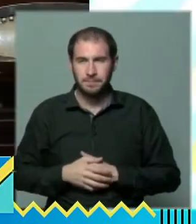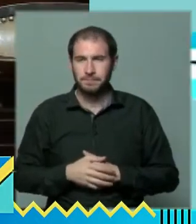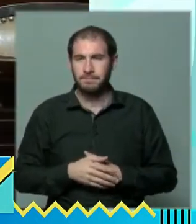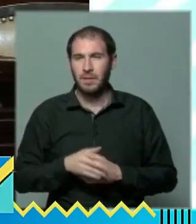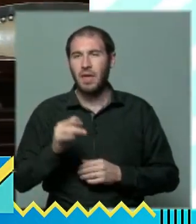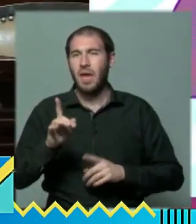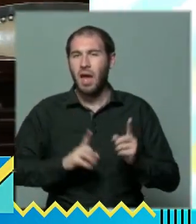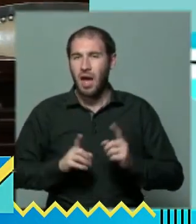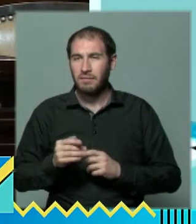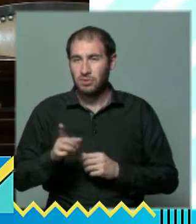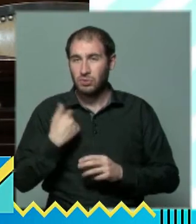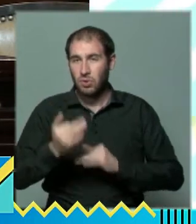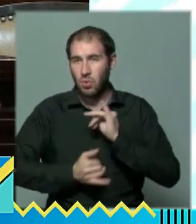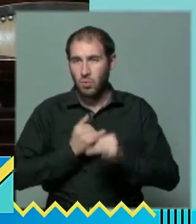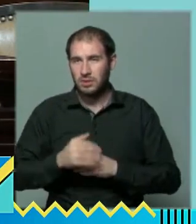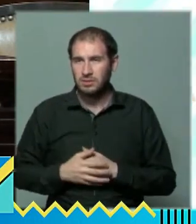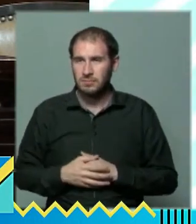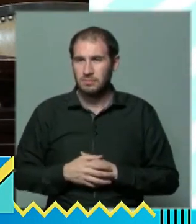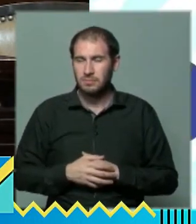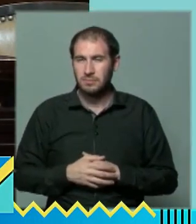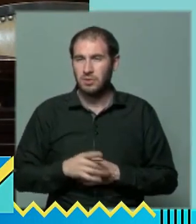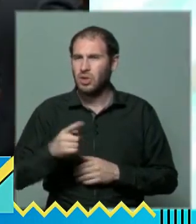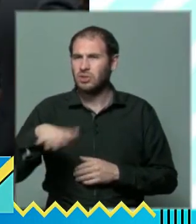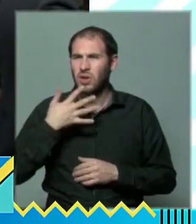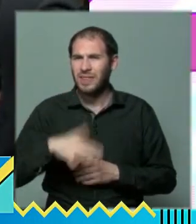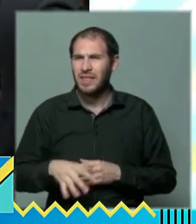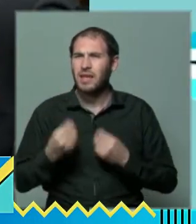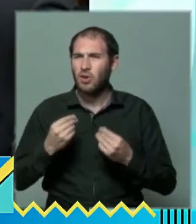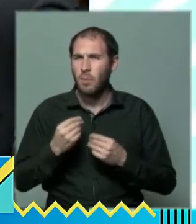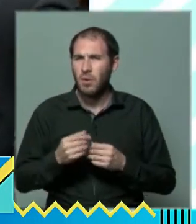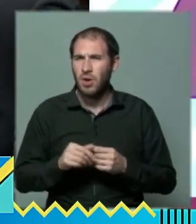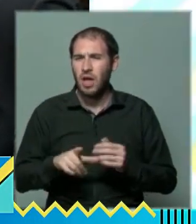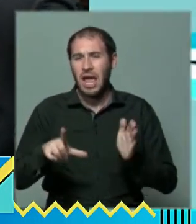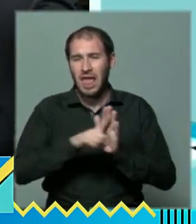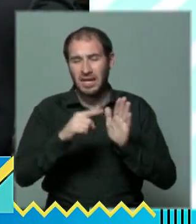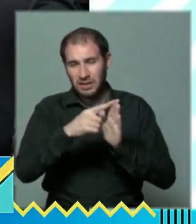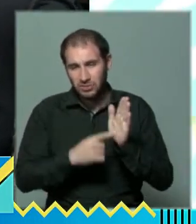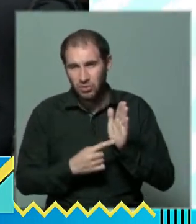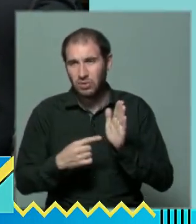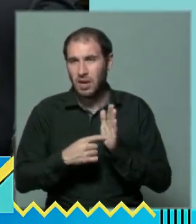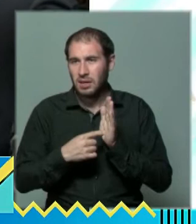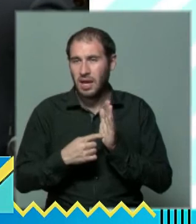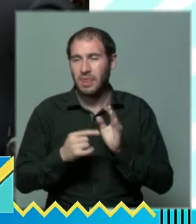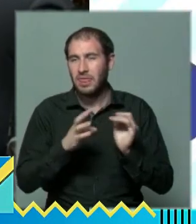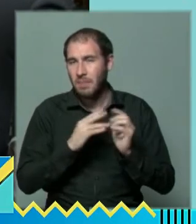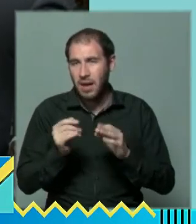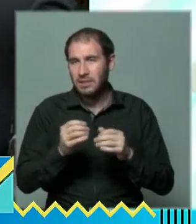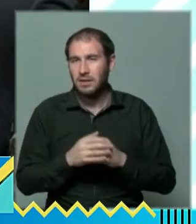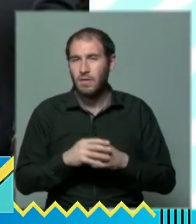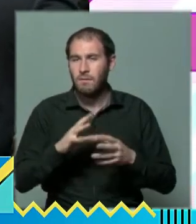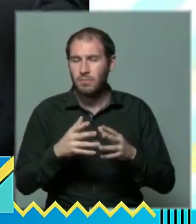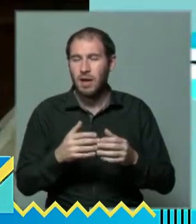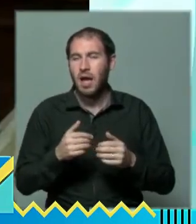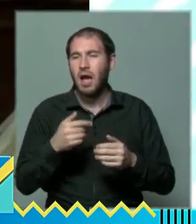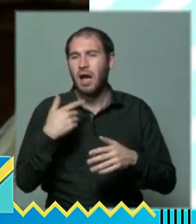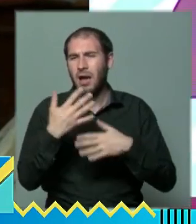Sí, por ahí lo que planteábamos nosotros, que no comprendíamos cómo en una misma legislación podías tratar el abordaje de abuso